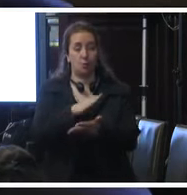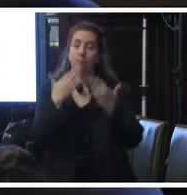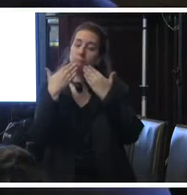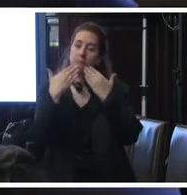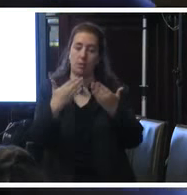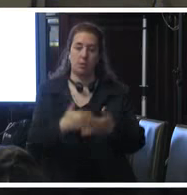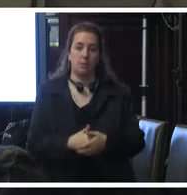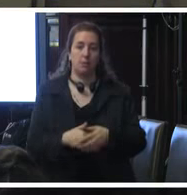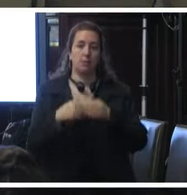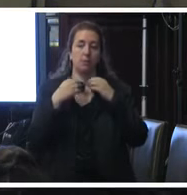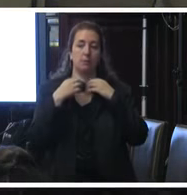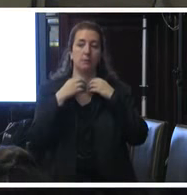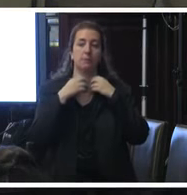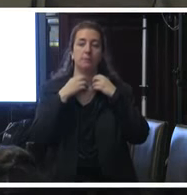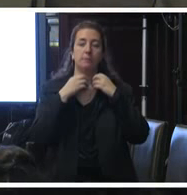these situations. Thank you.